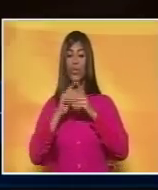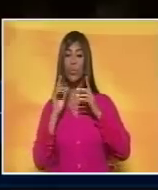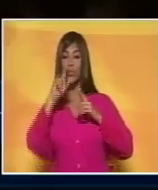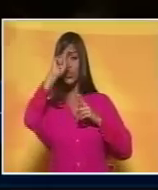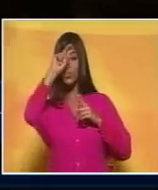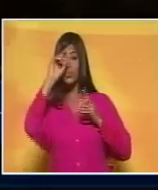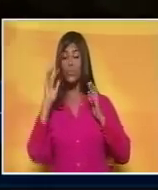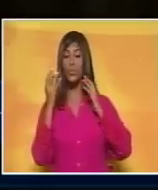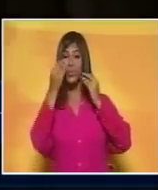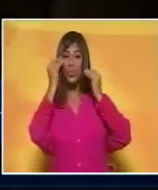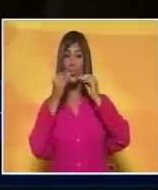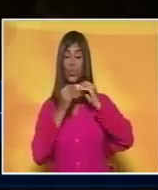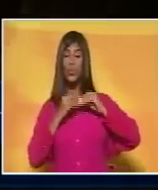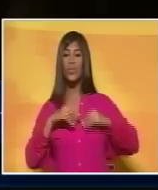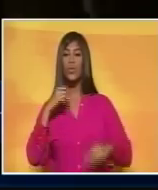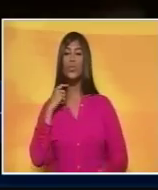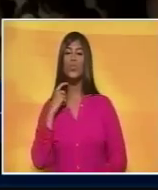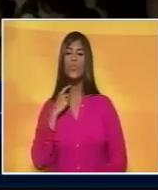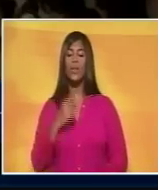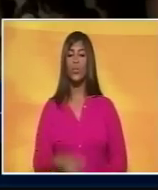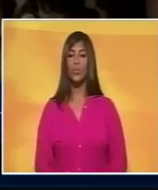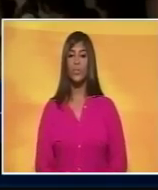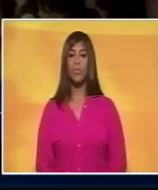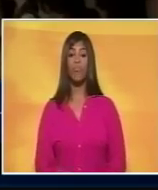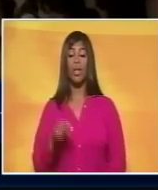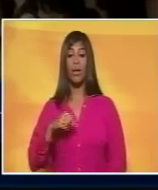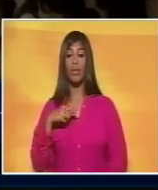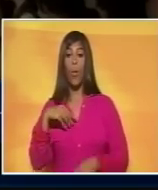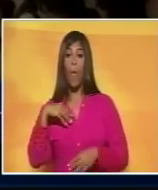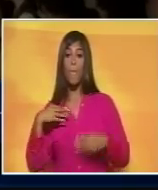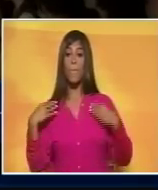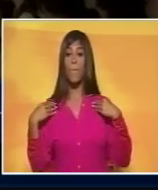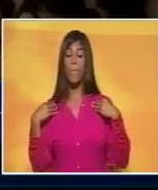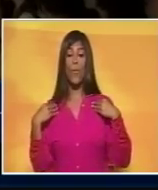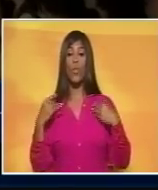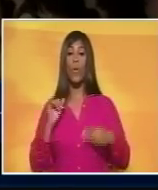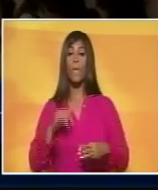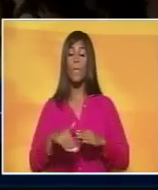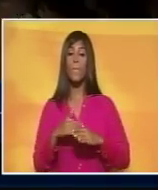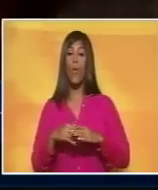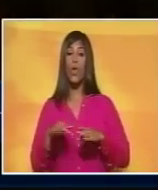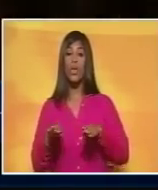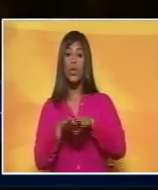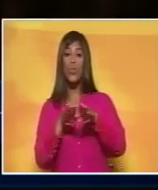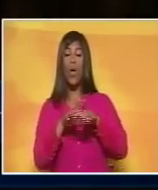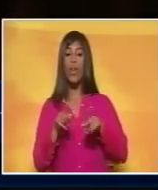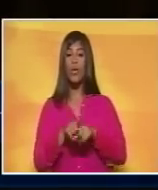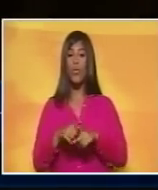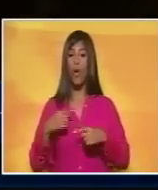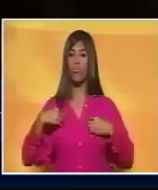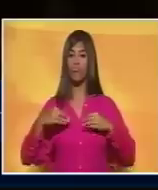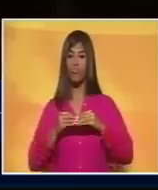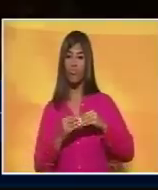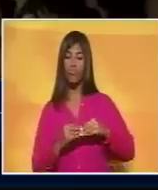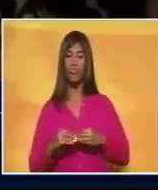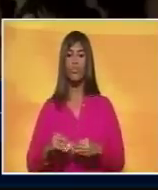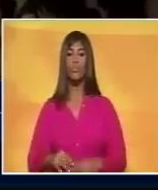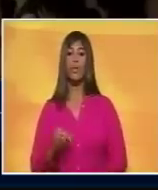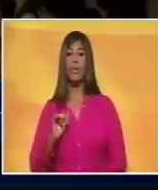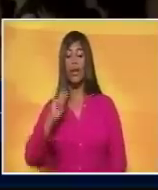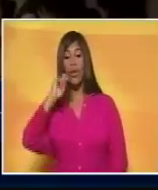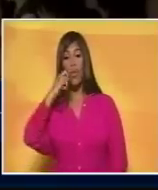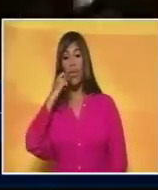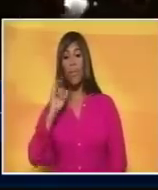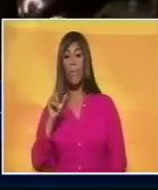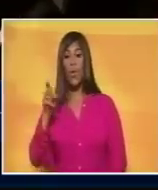que destilan antigüedad. En esta edición estuvo muy marcada la igualdad de género con mensajes como My Body, My Choice.